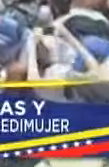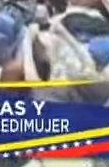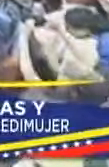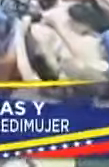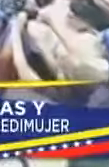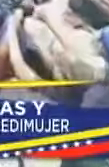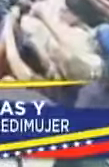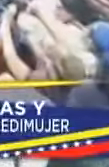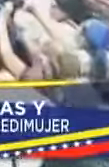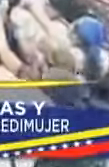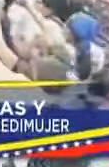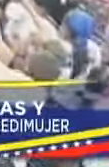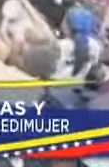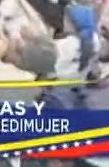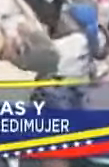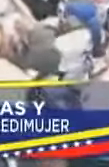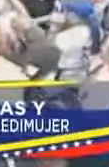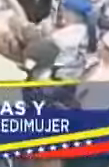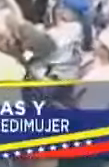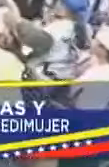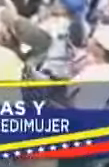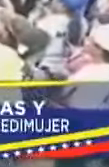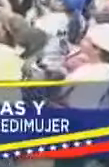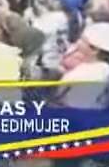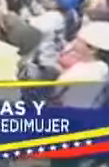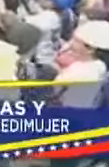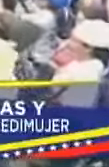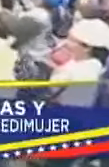de Guanipa, de Clarines,